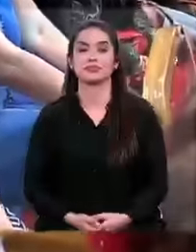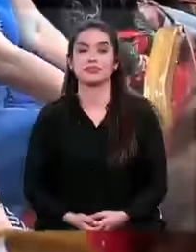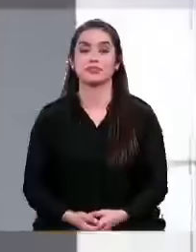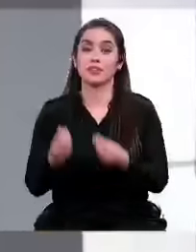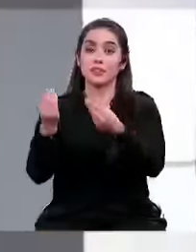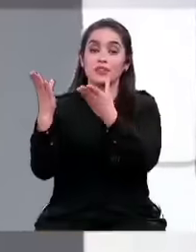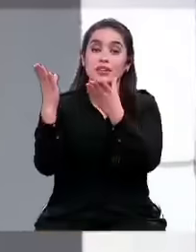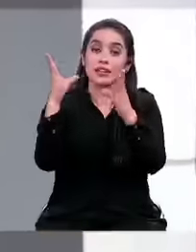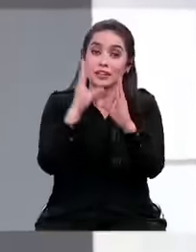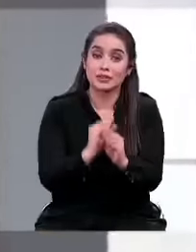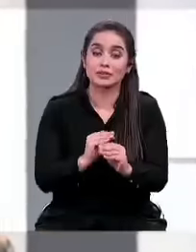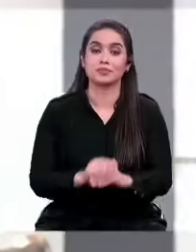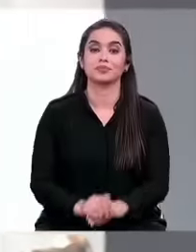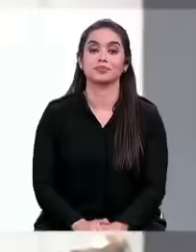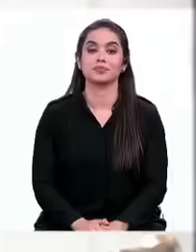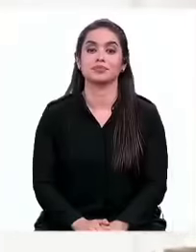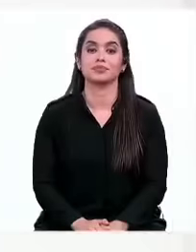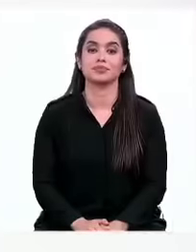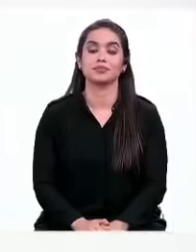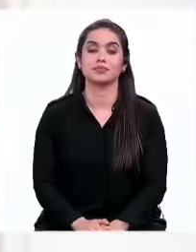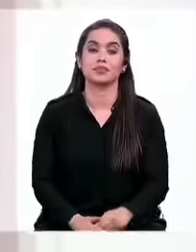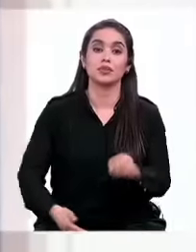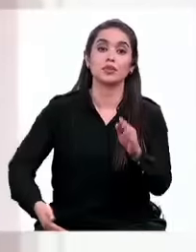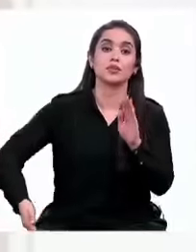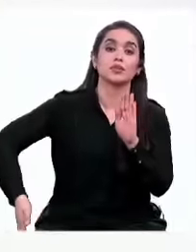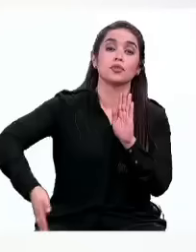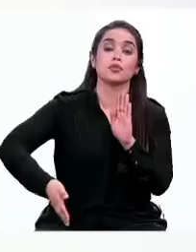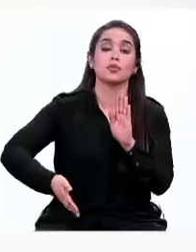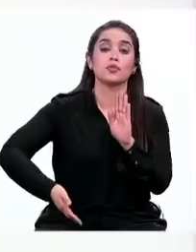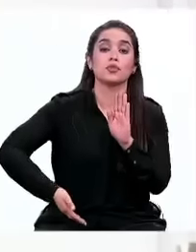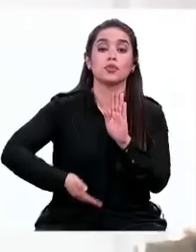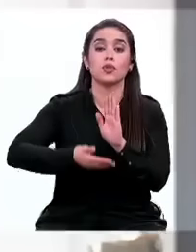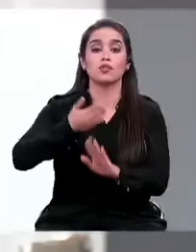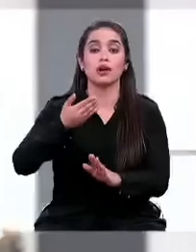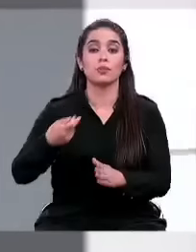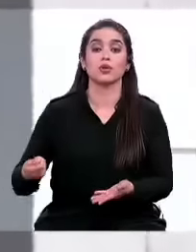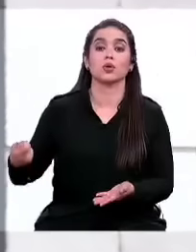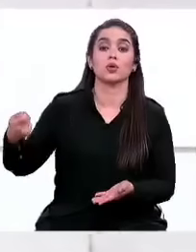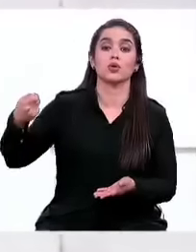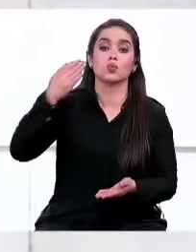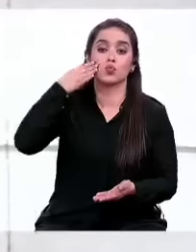Buenas noches. Vamos a ir con la siguiente donación. Adelante, por favor.